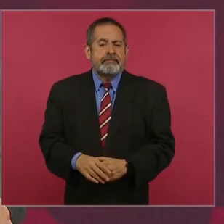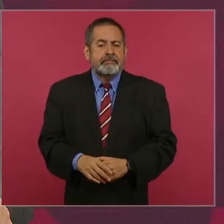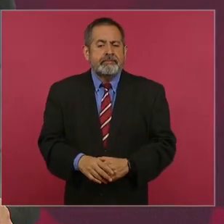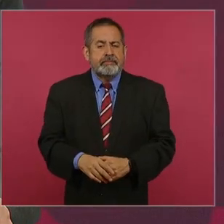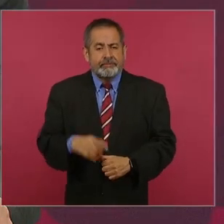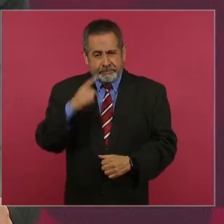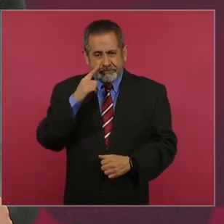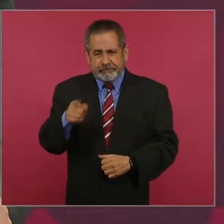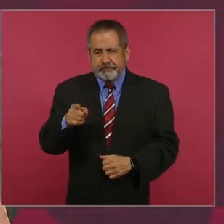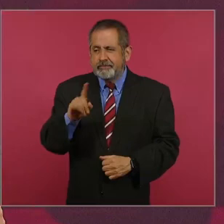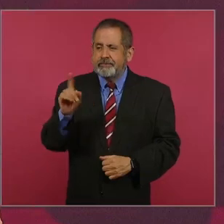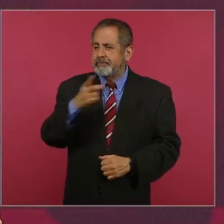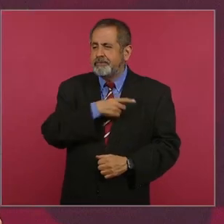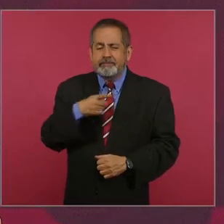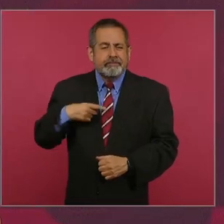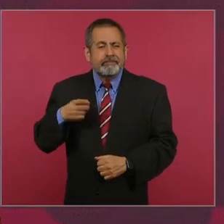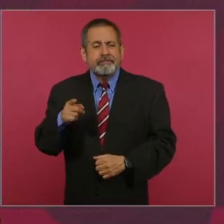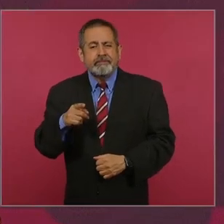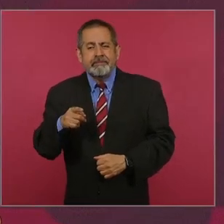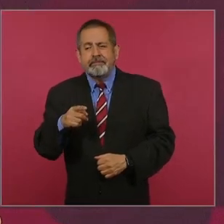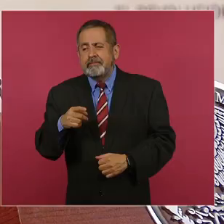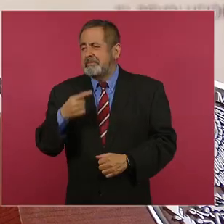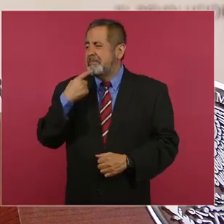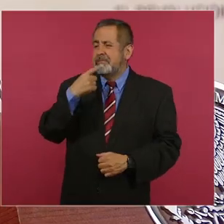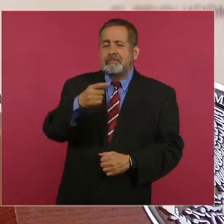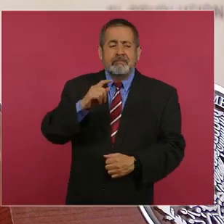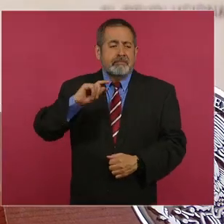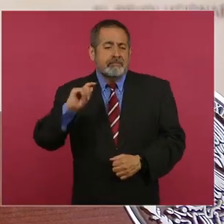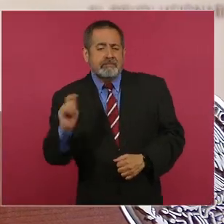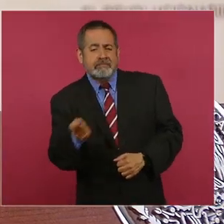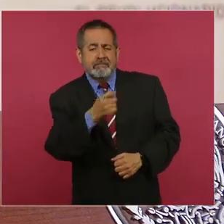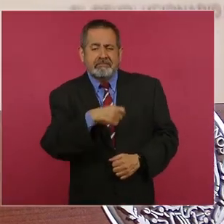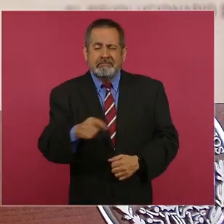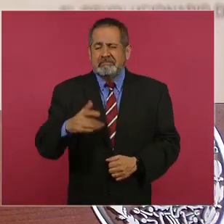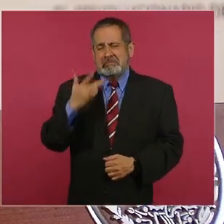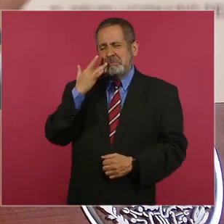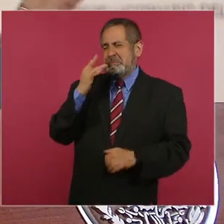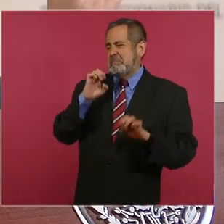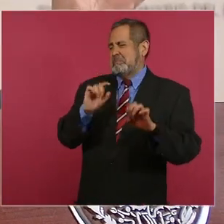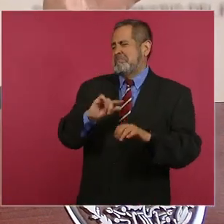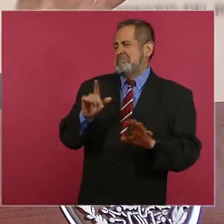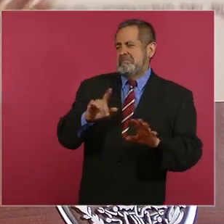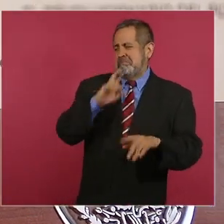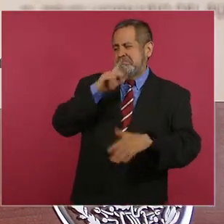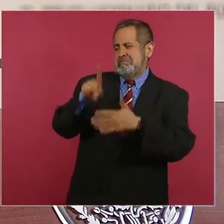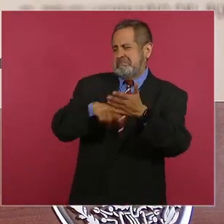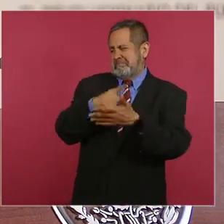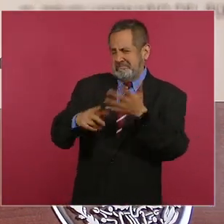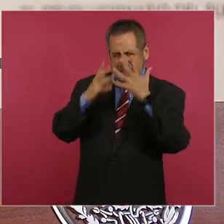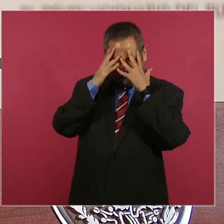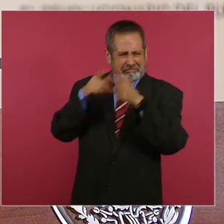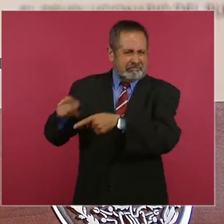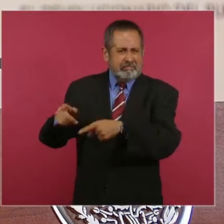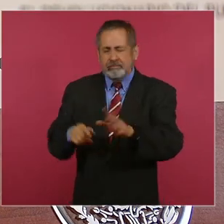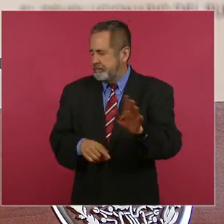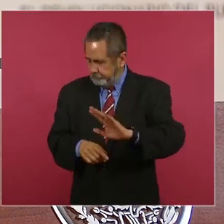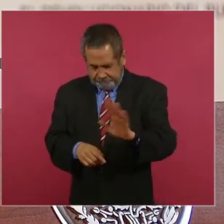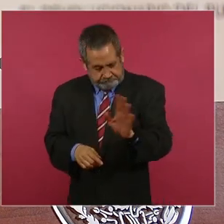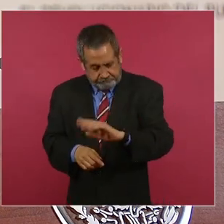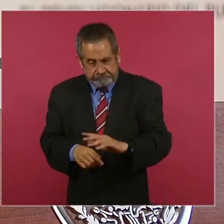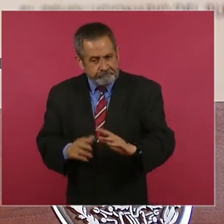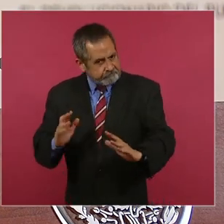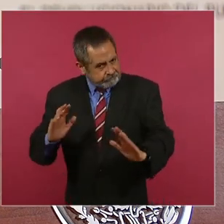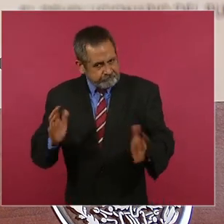deporte elitista y que ahora no está acapulco para eso no no no no no no no acapulco tiene que